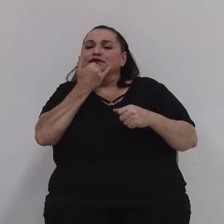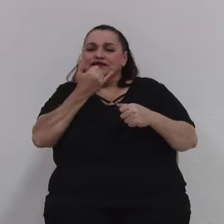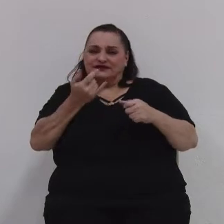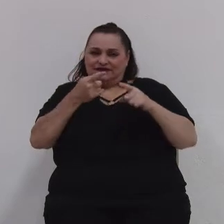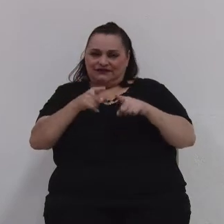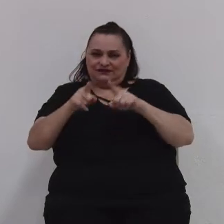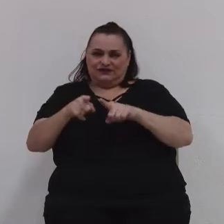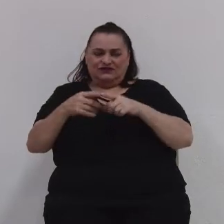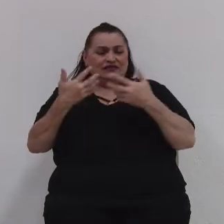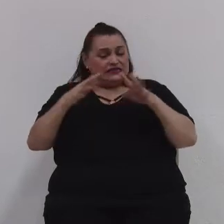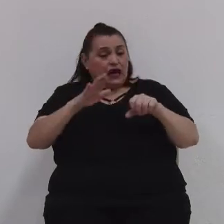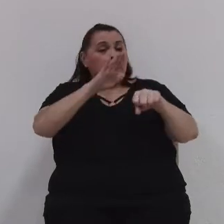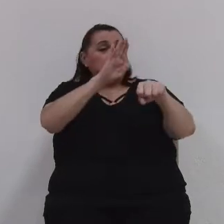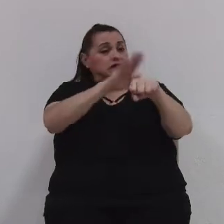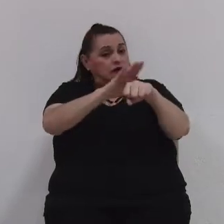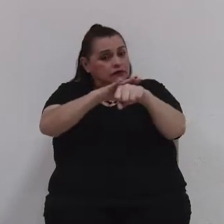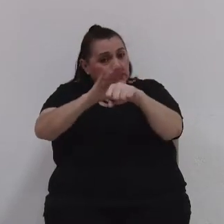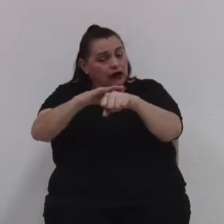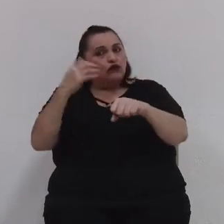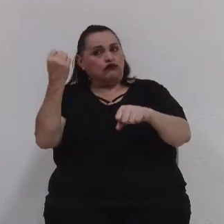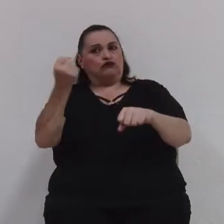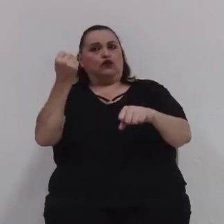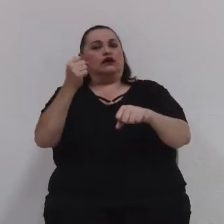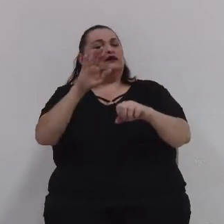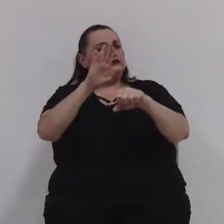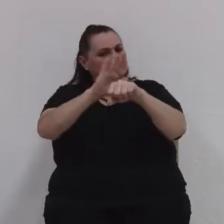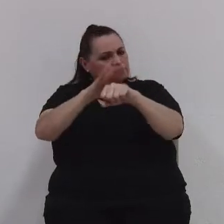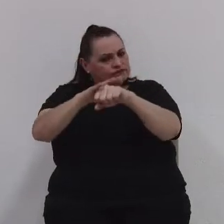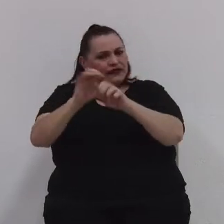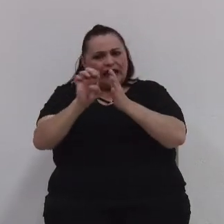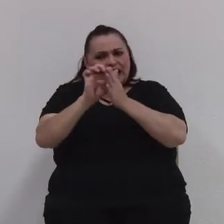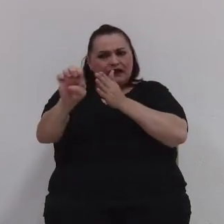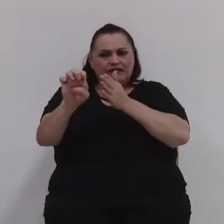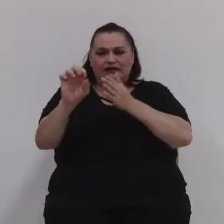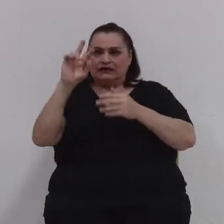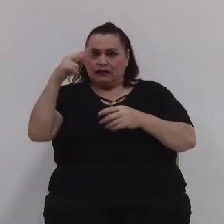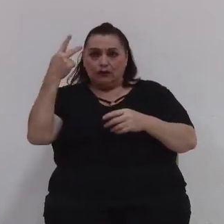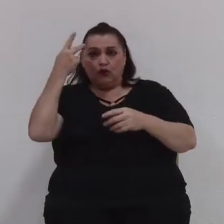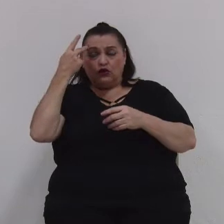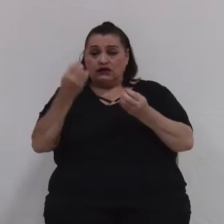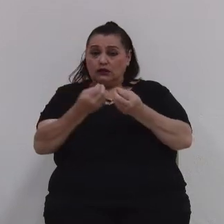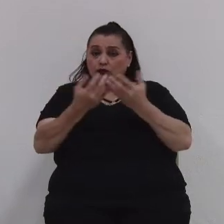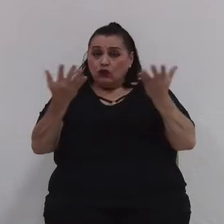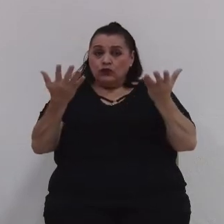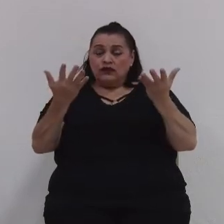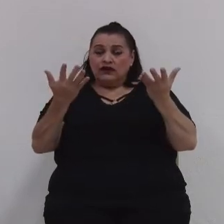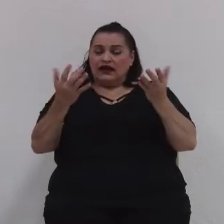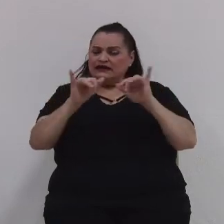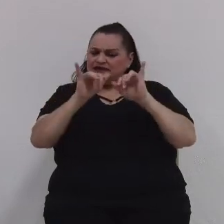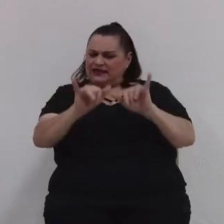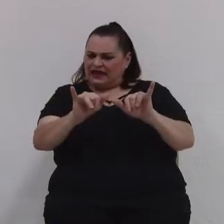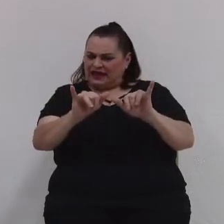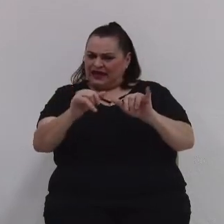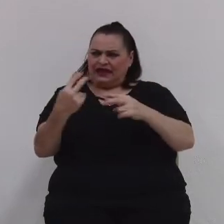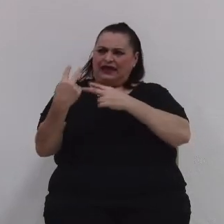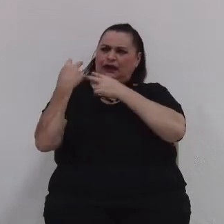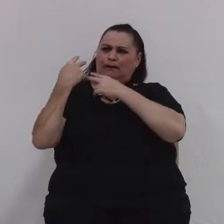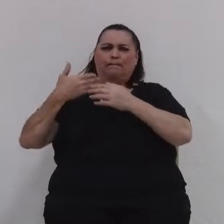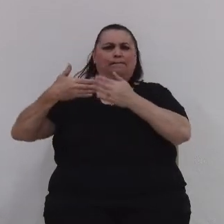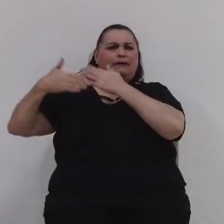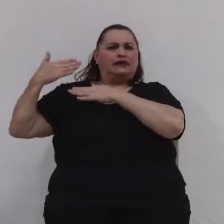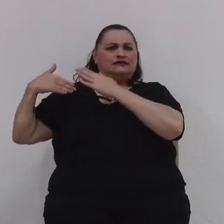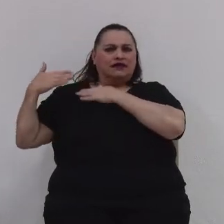hace un fuerte llamado para evitar que la política pública se quede en el pasado, o que